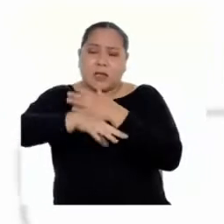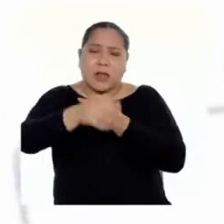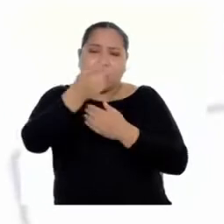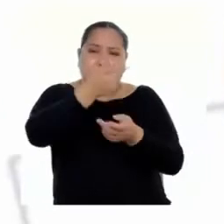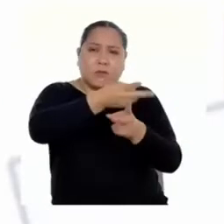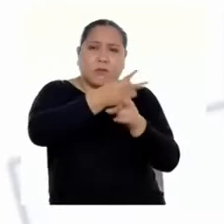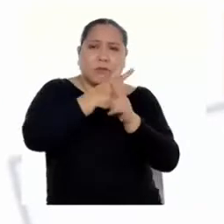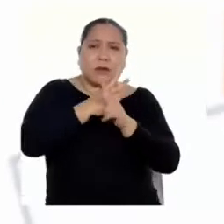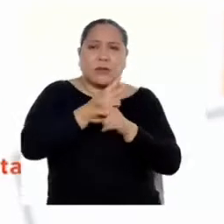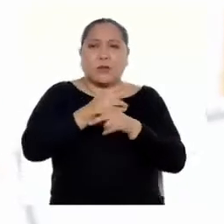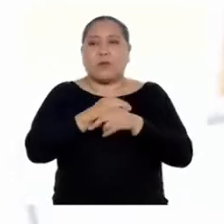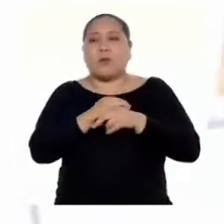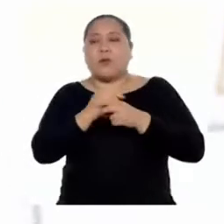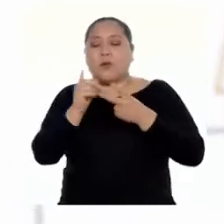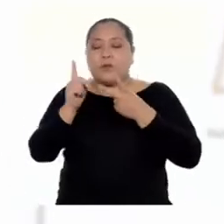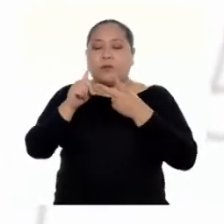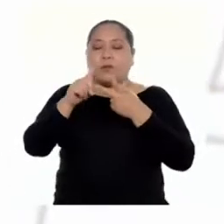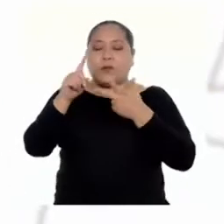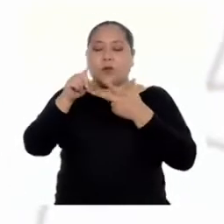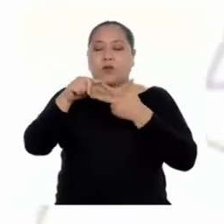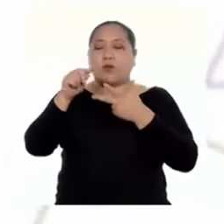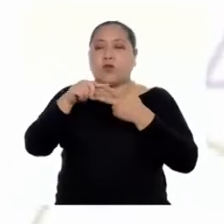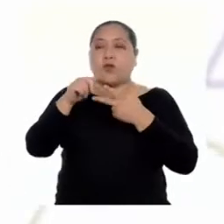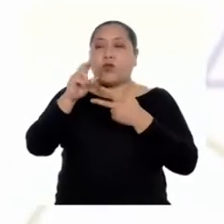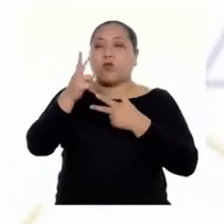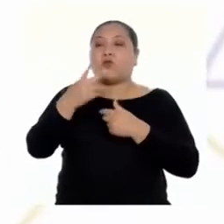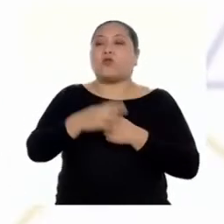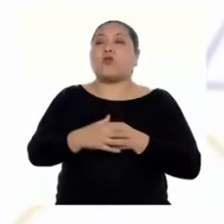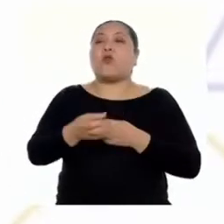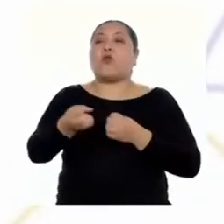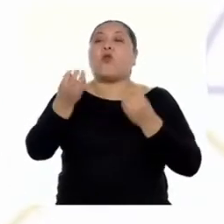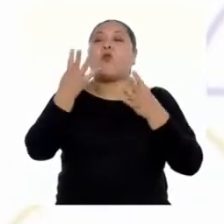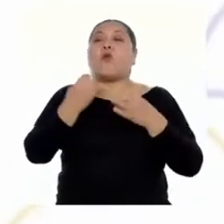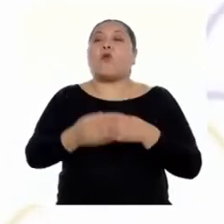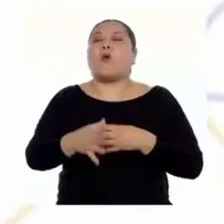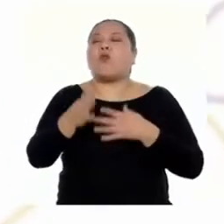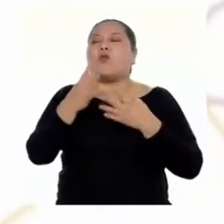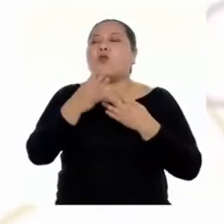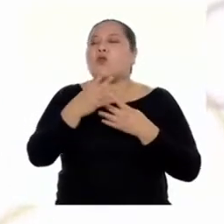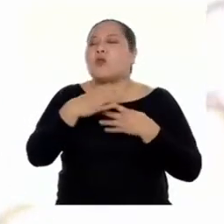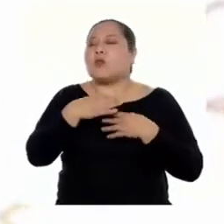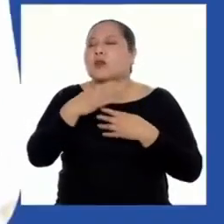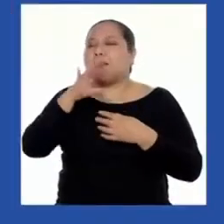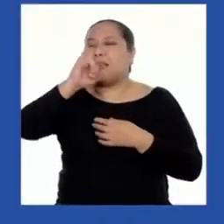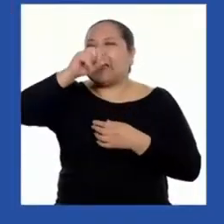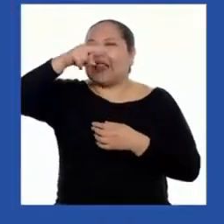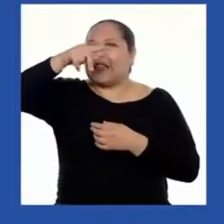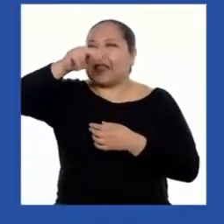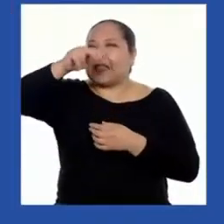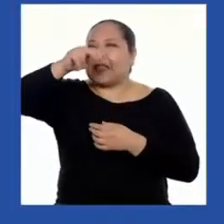Y 2. ¿Cuánto de interés tendría que pagar José por el préstamo que reciba?